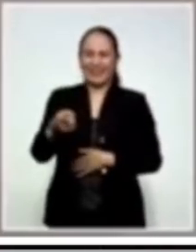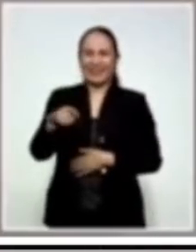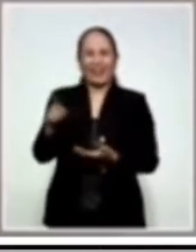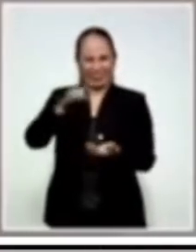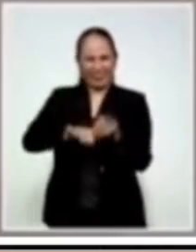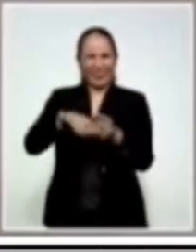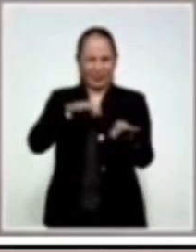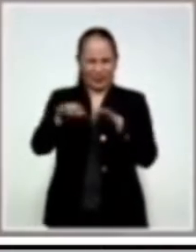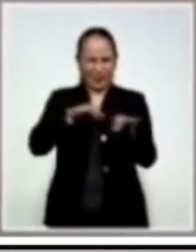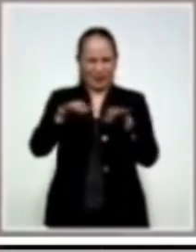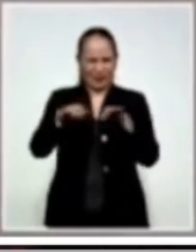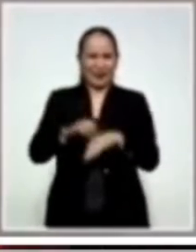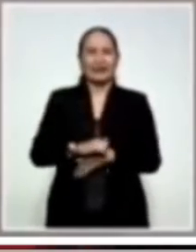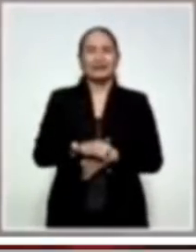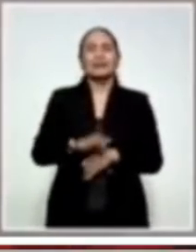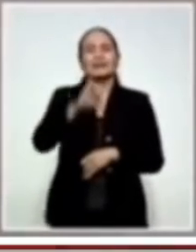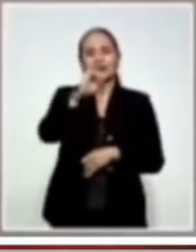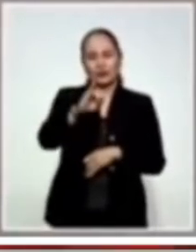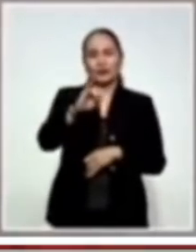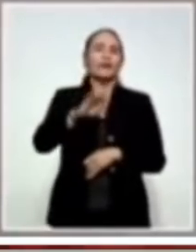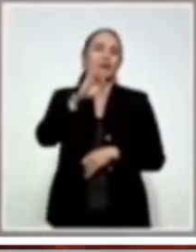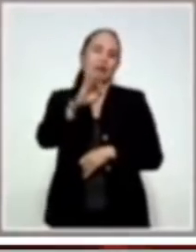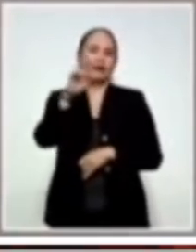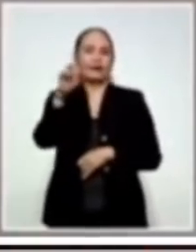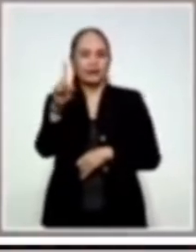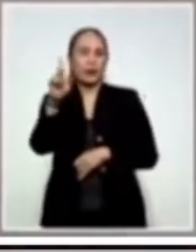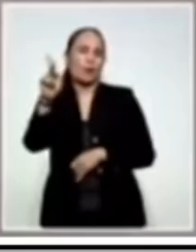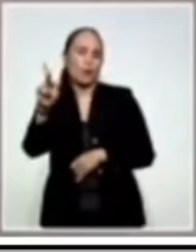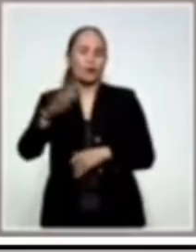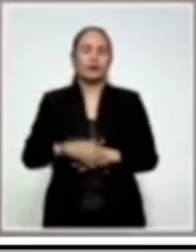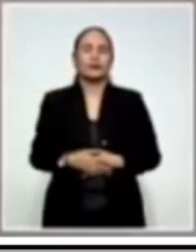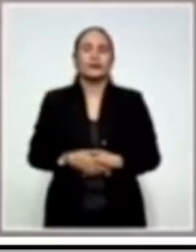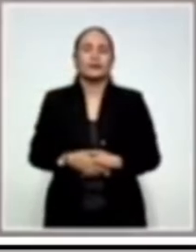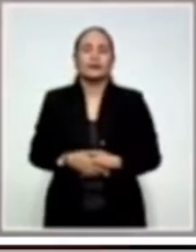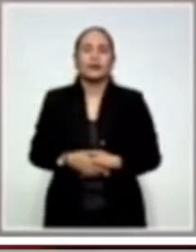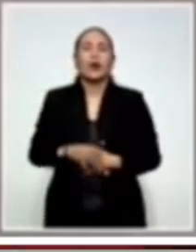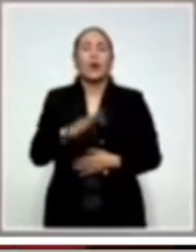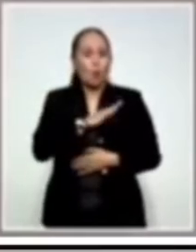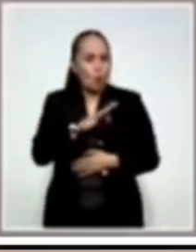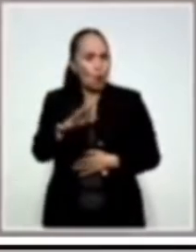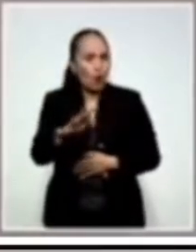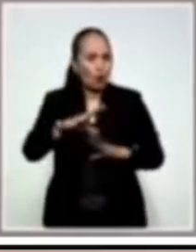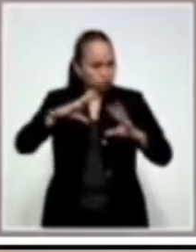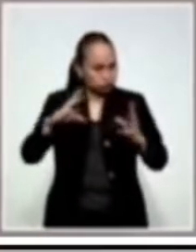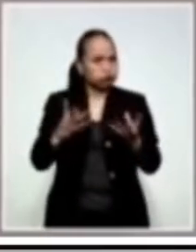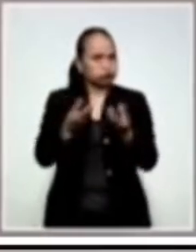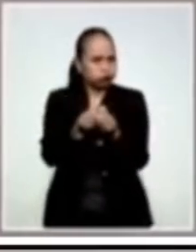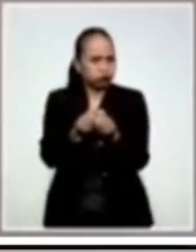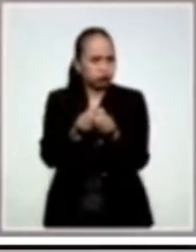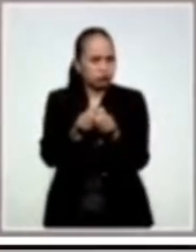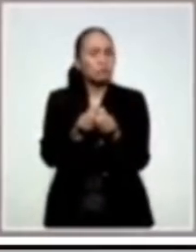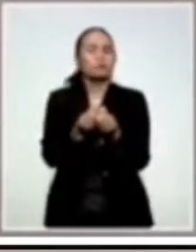Instituto Federal de la Defensoría Pública puedan coadyuvar